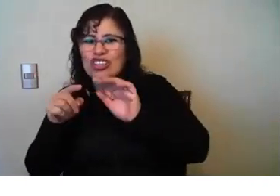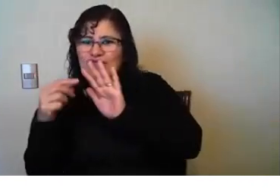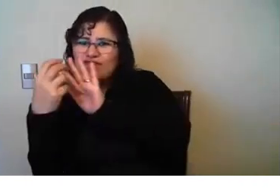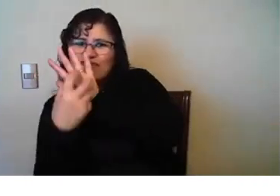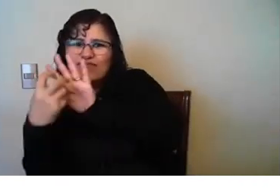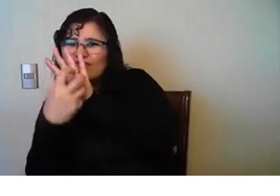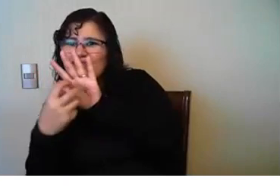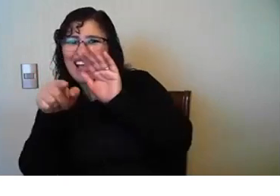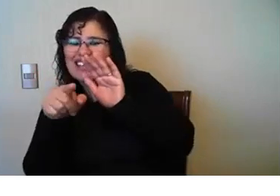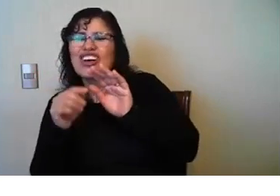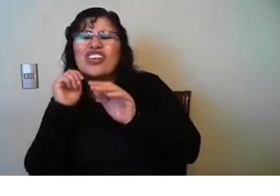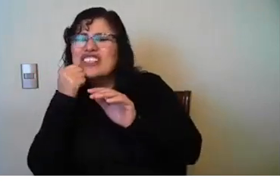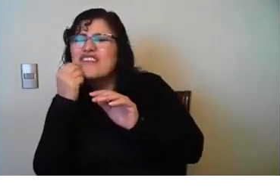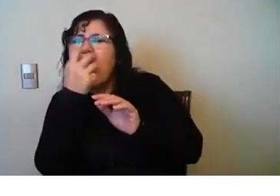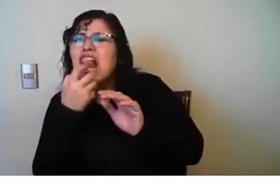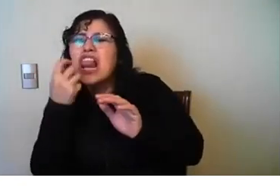está acá.